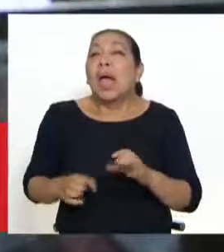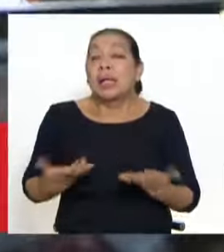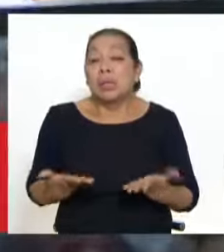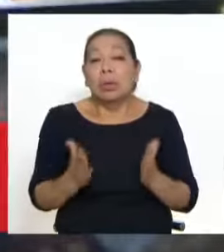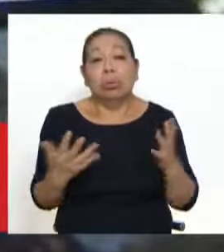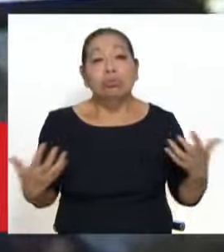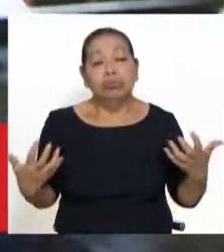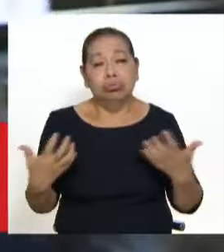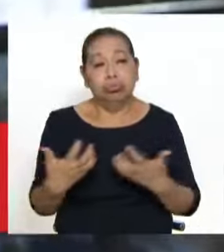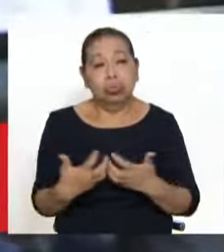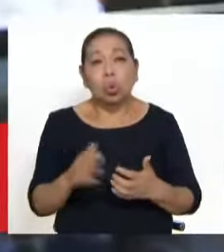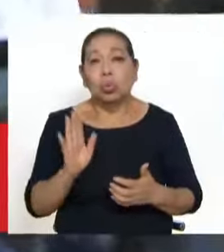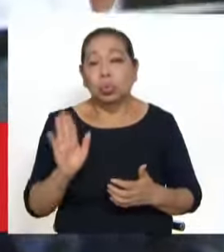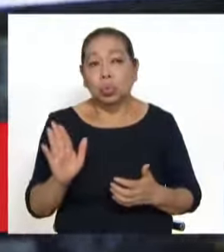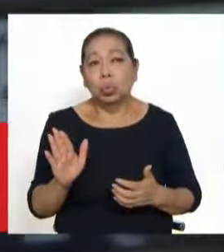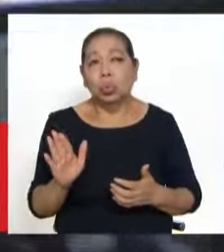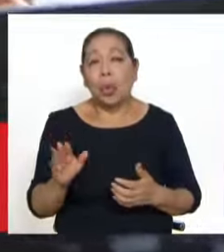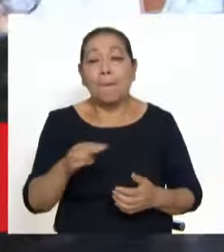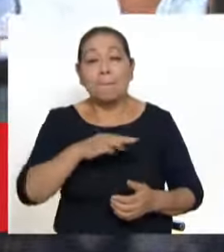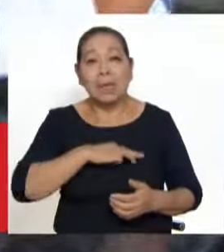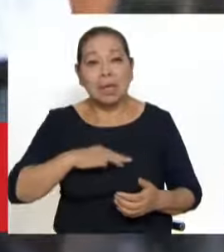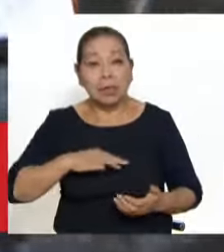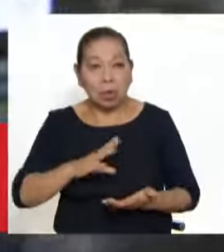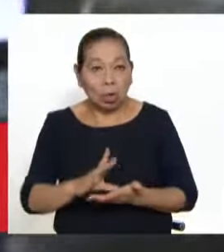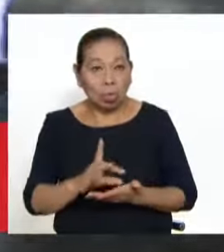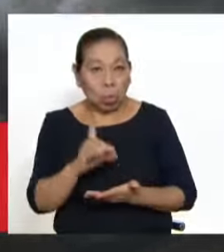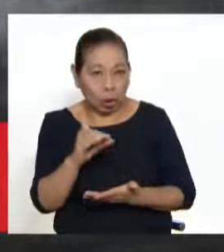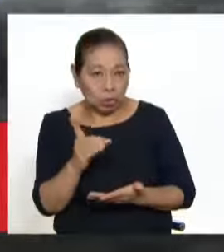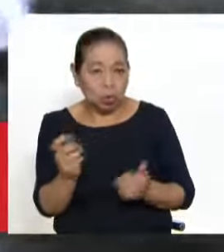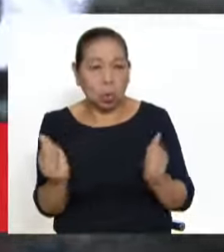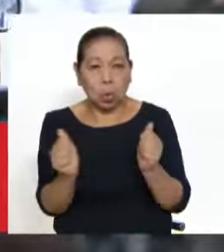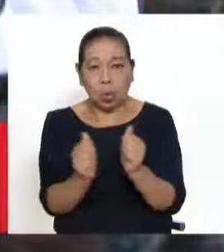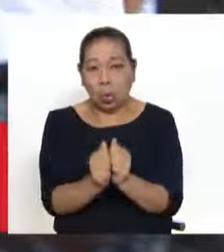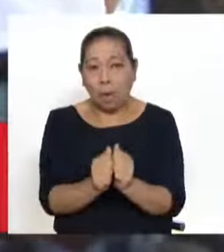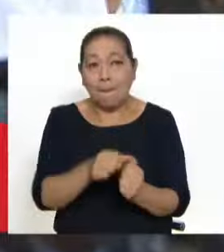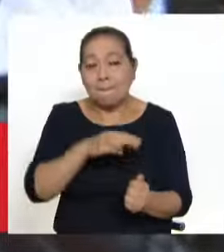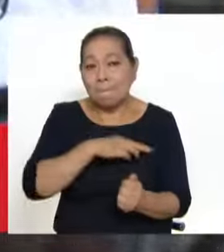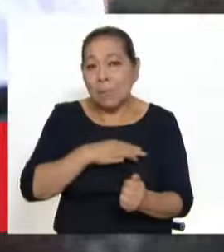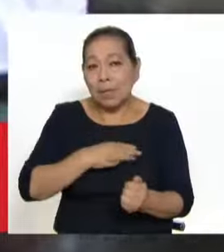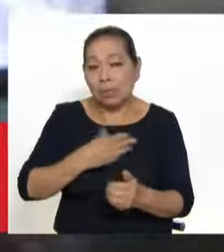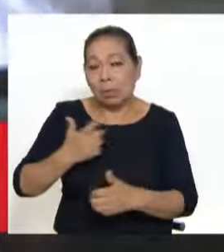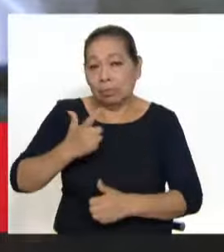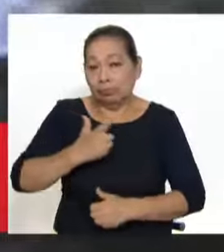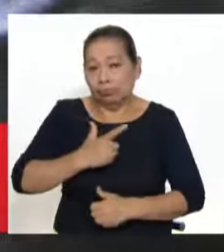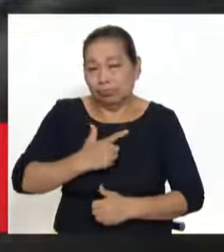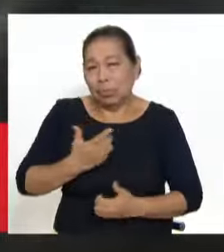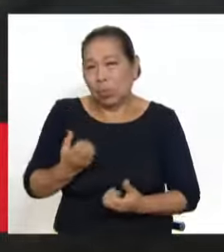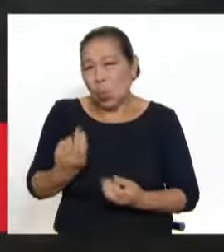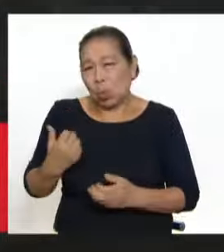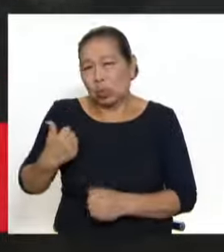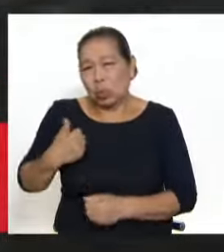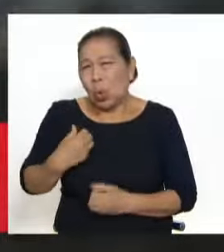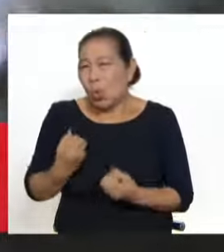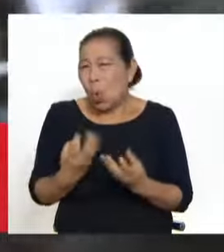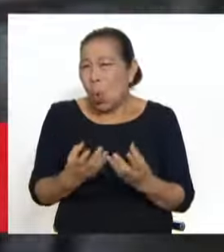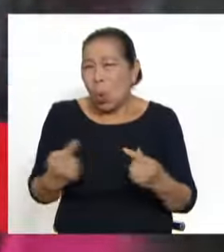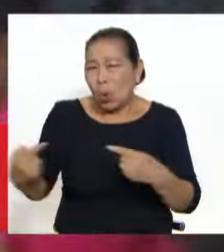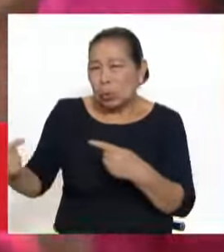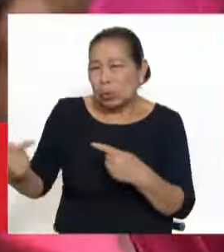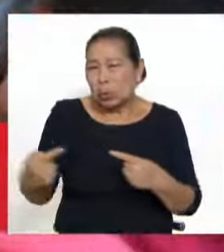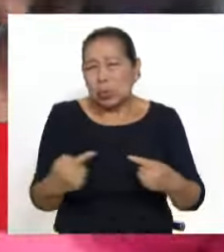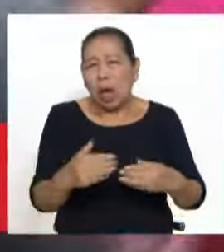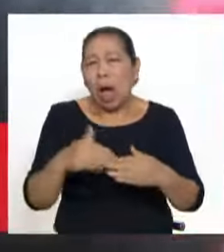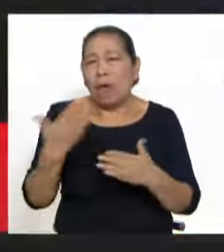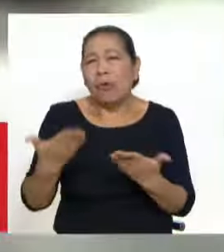están coordinando entre su cartera, el Ministerio de Educación y en todo caso el Ministerio del Interior ante esta ola de enfrentamientos en